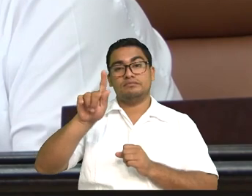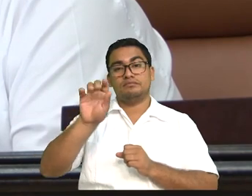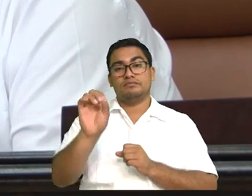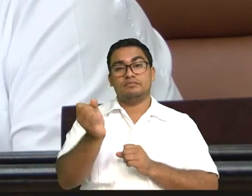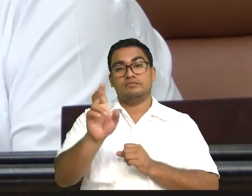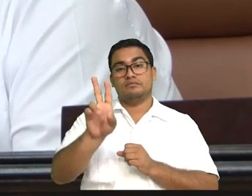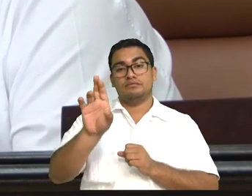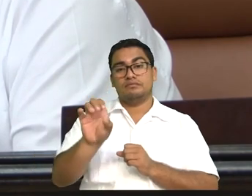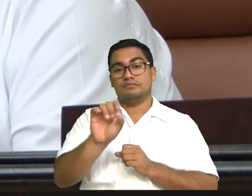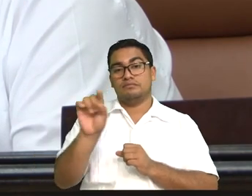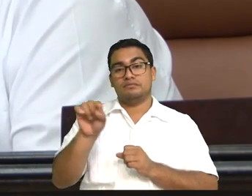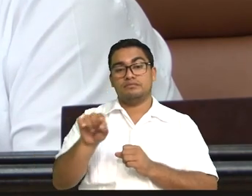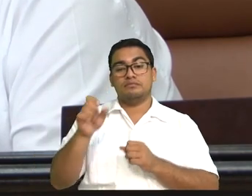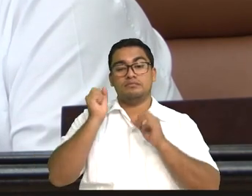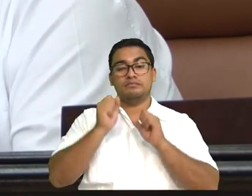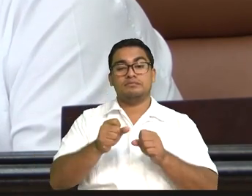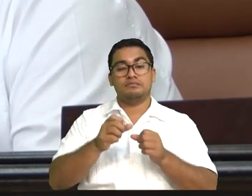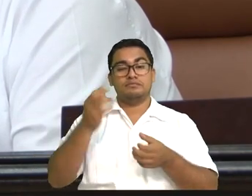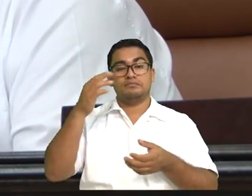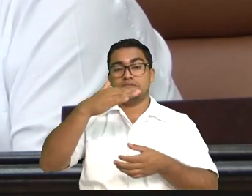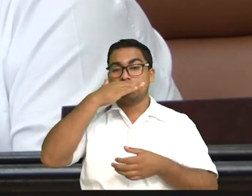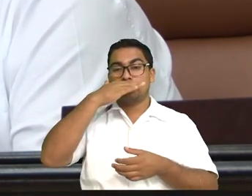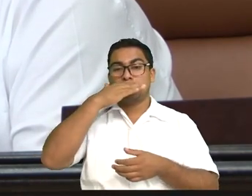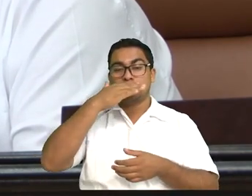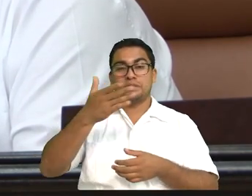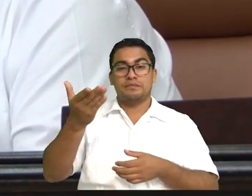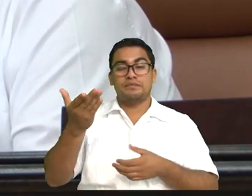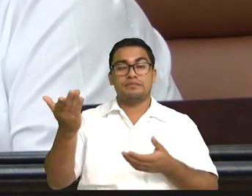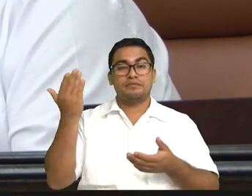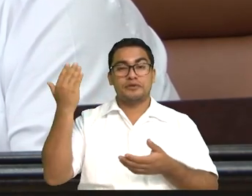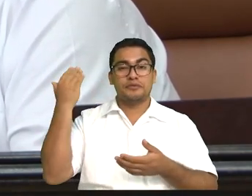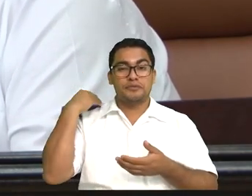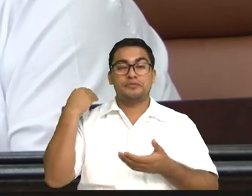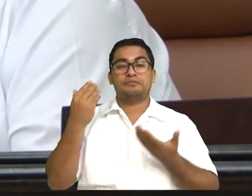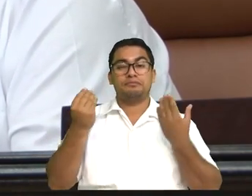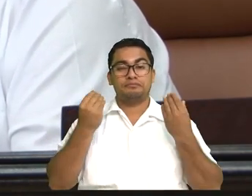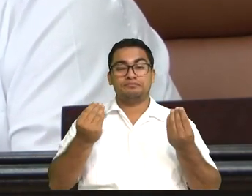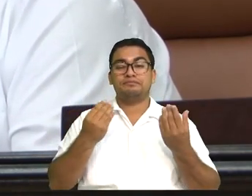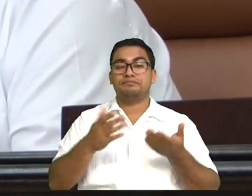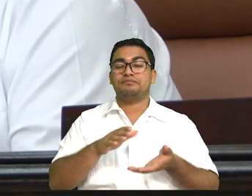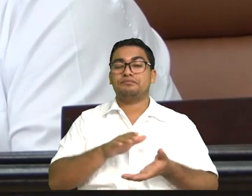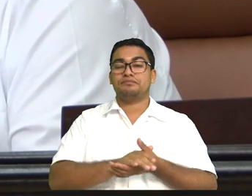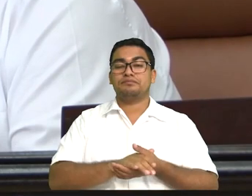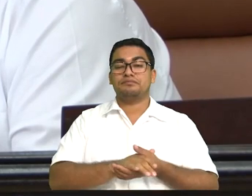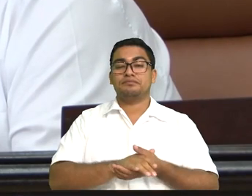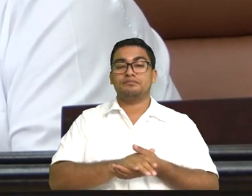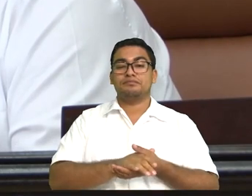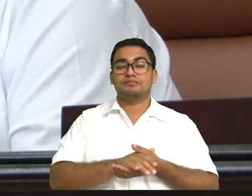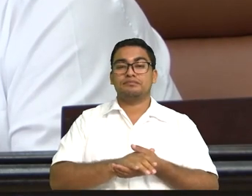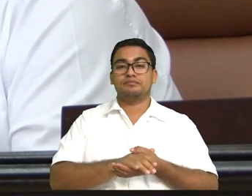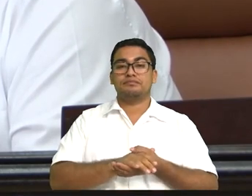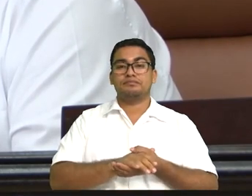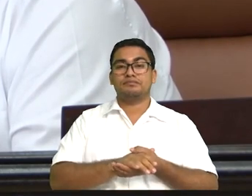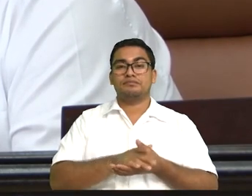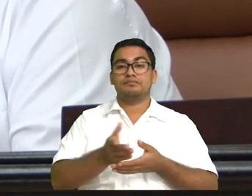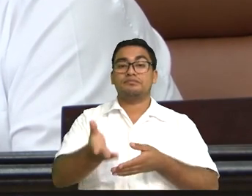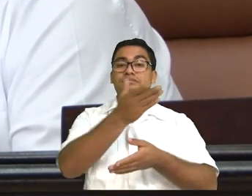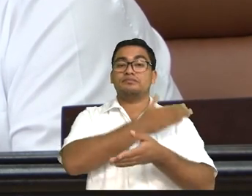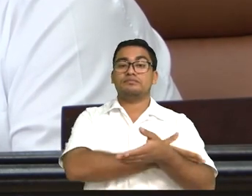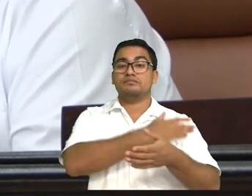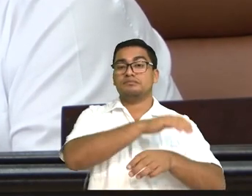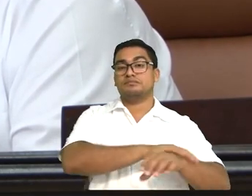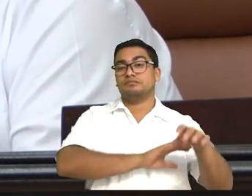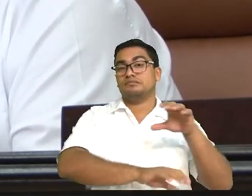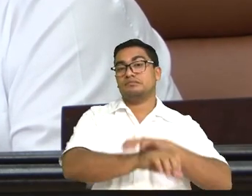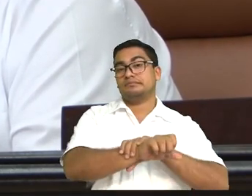un valioso militante histórico del Frente Sandinista de Liberación Nacional. Compartió cárcel con